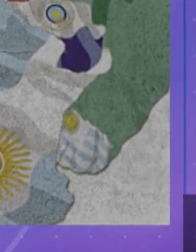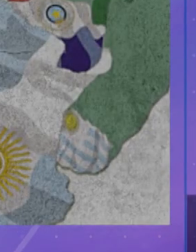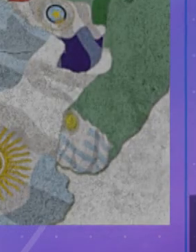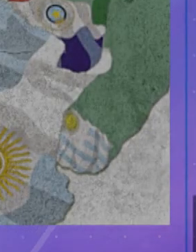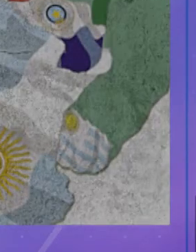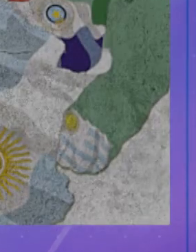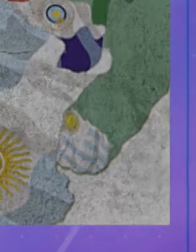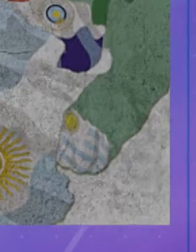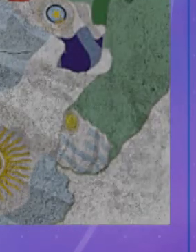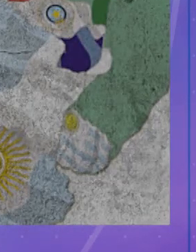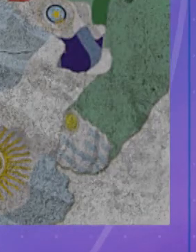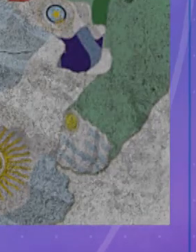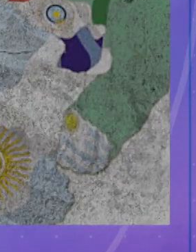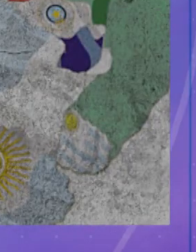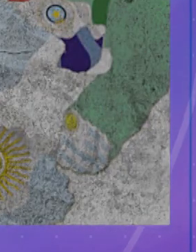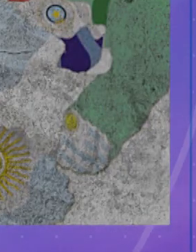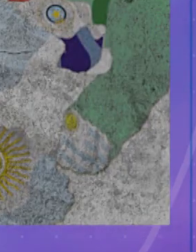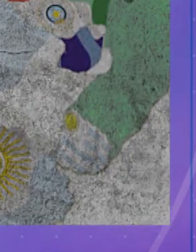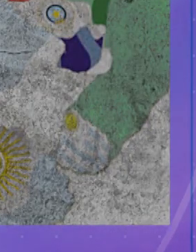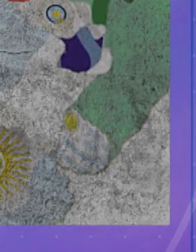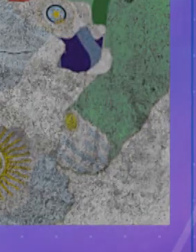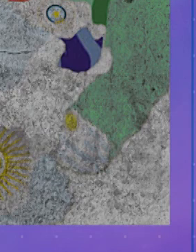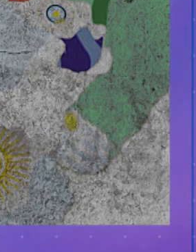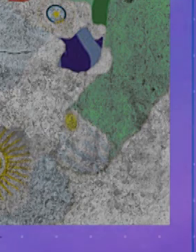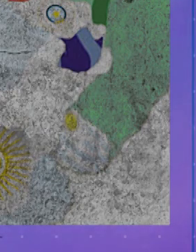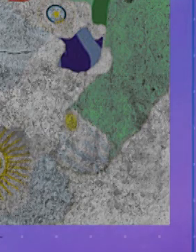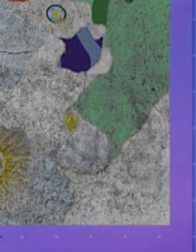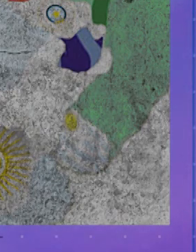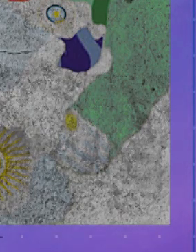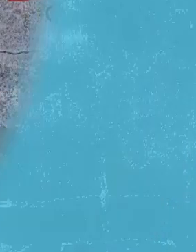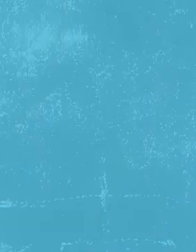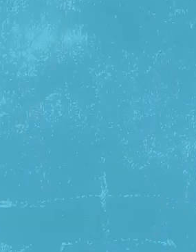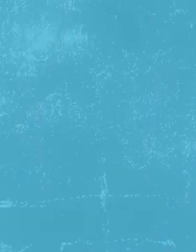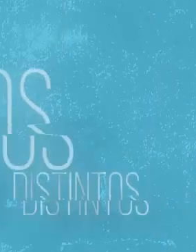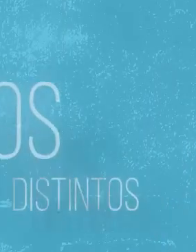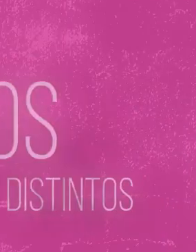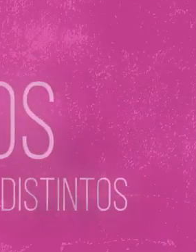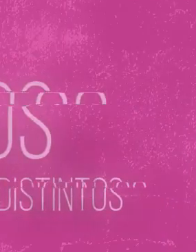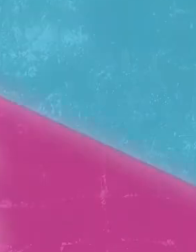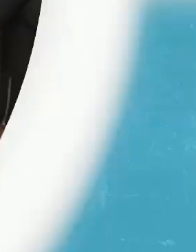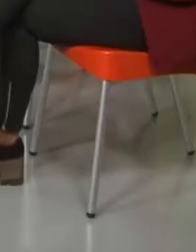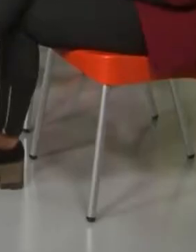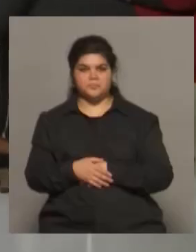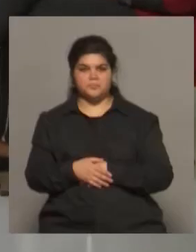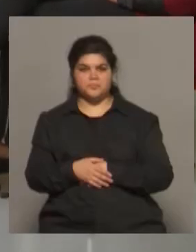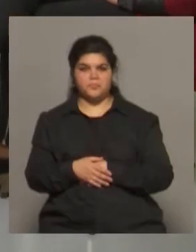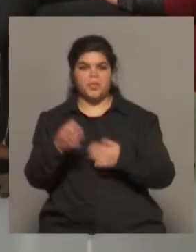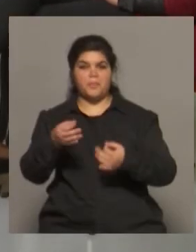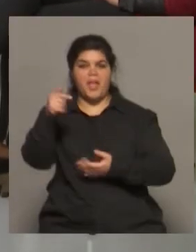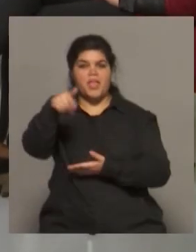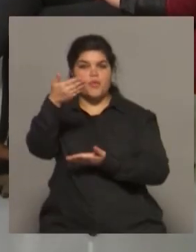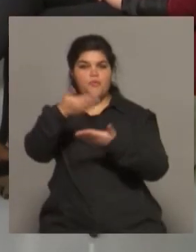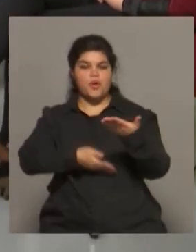ocurre en otros ámbitos? ¿Está bien que se ocupe de temas culturales y sociales? Bien, veíamos el informe acerca